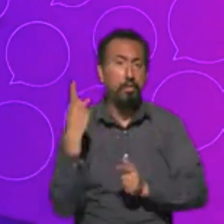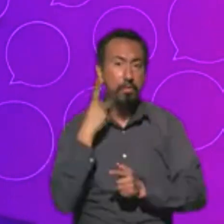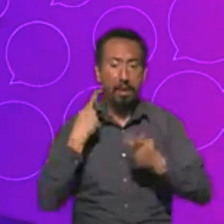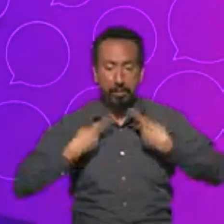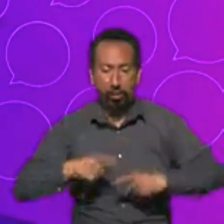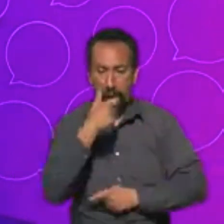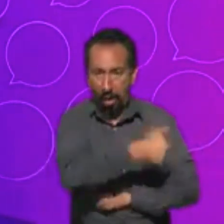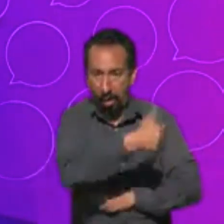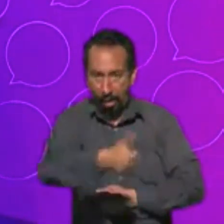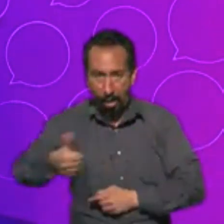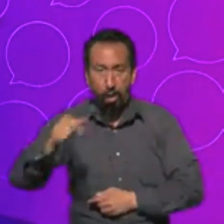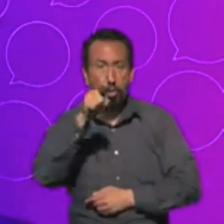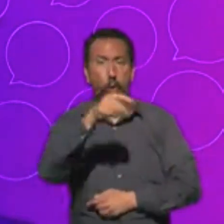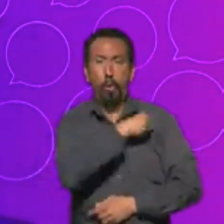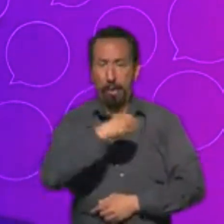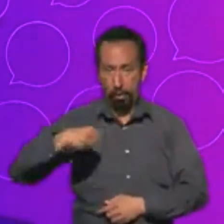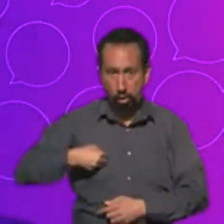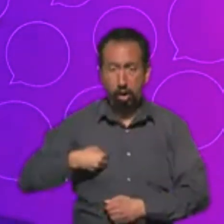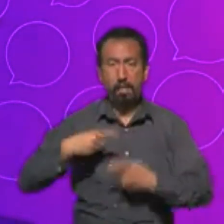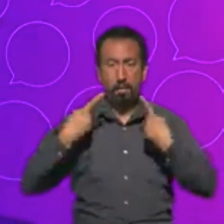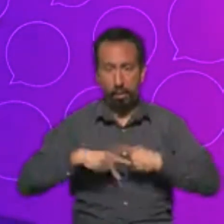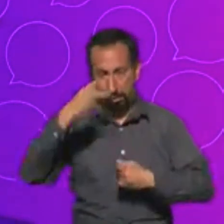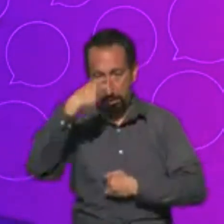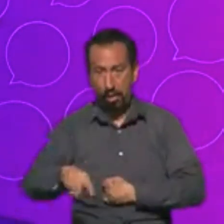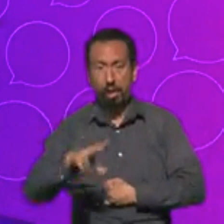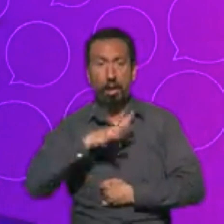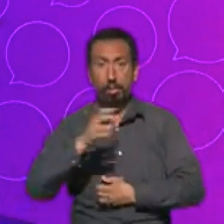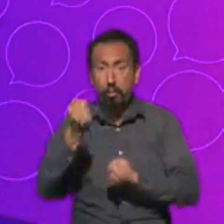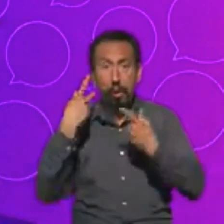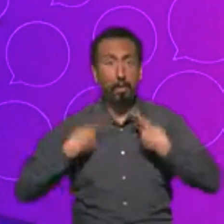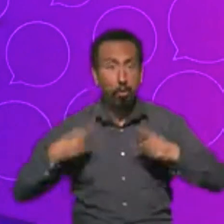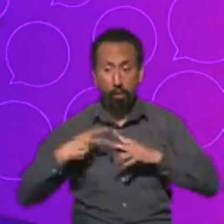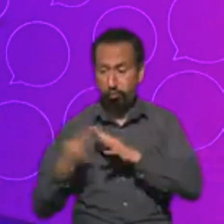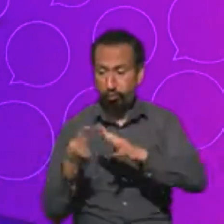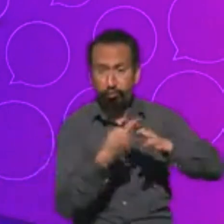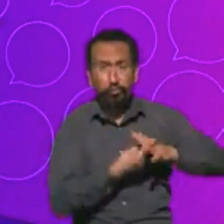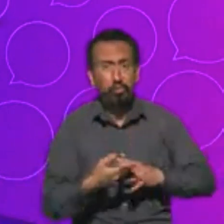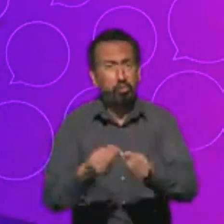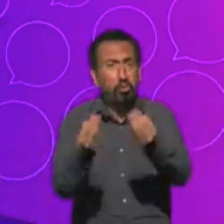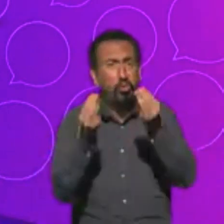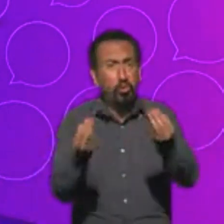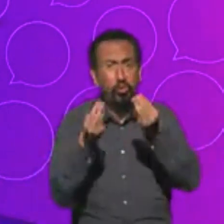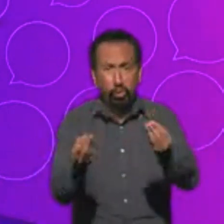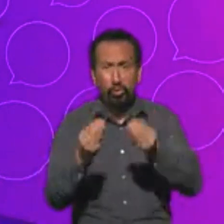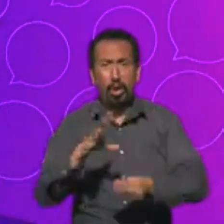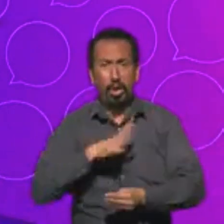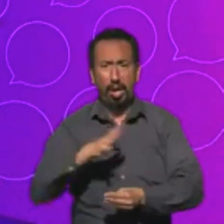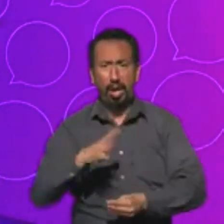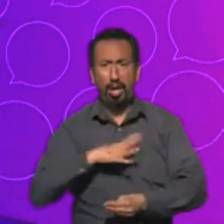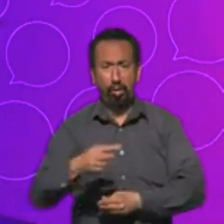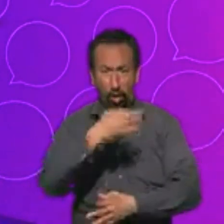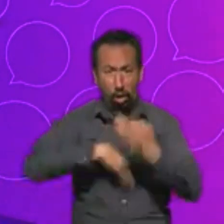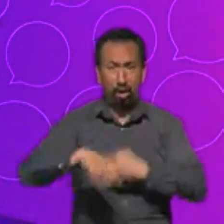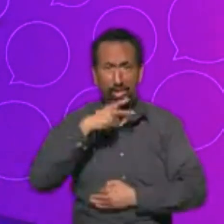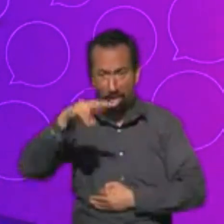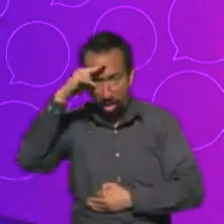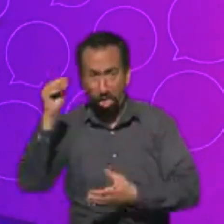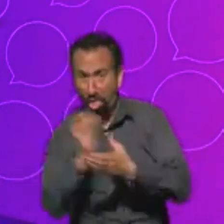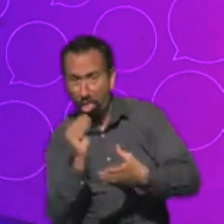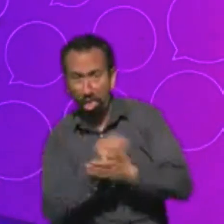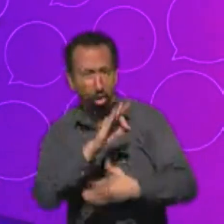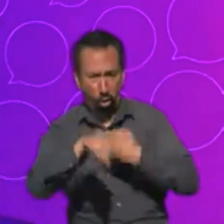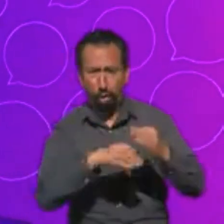personas Cumple tu obligación como mexicano por la democracia han muerto personas elimina la apatía la indeferencia y la ignorancia que nadie se